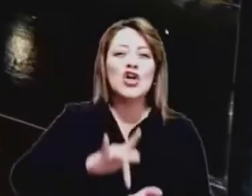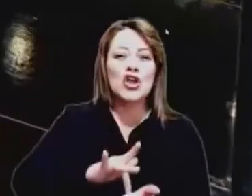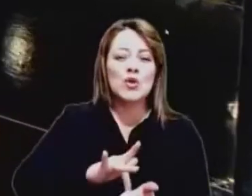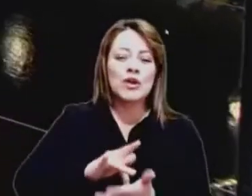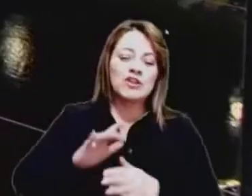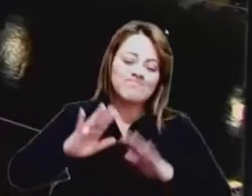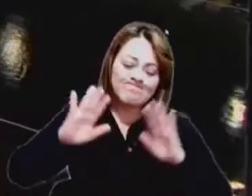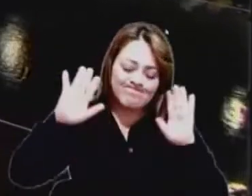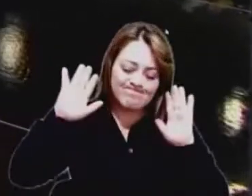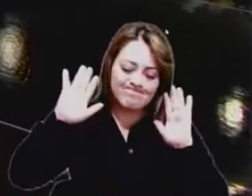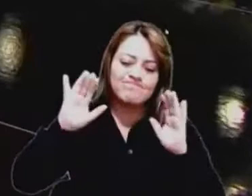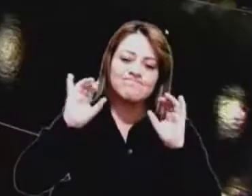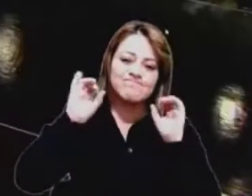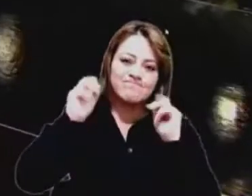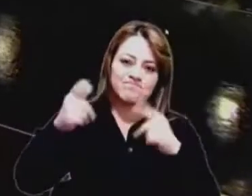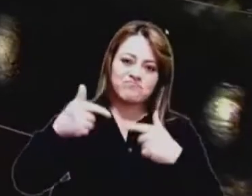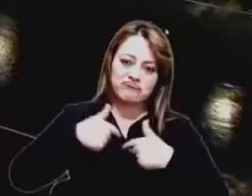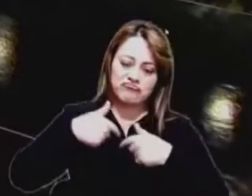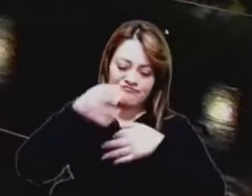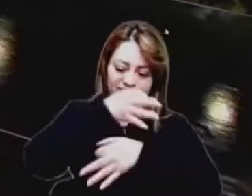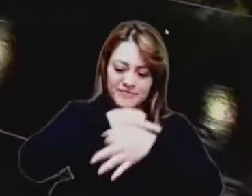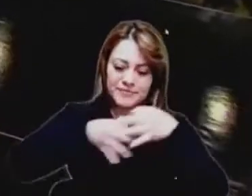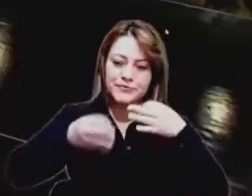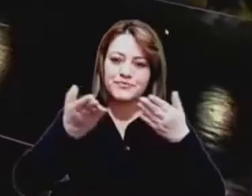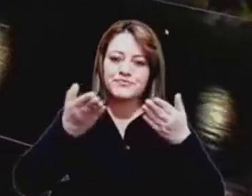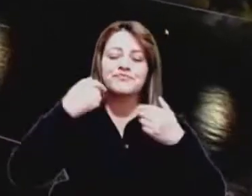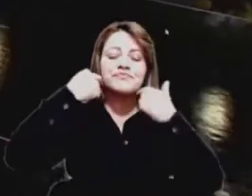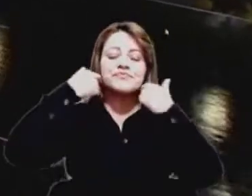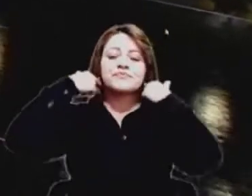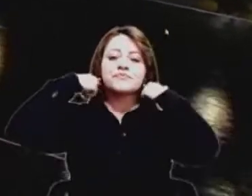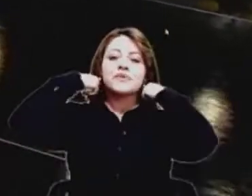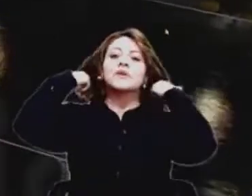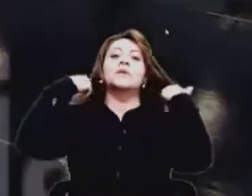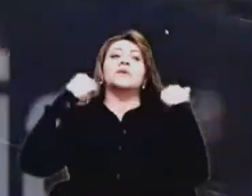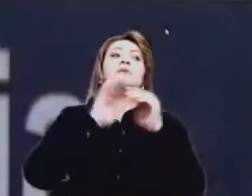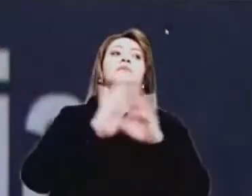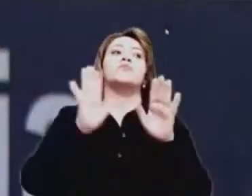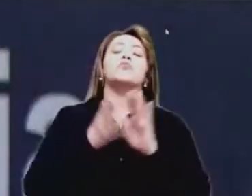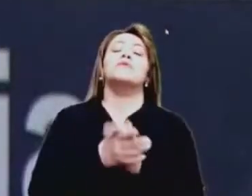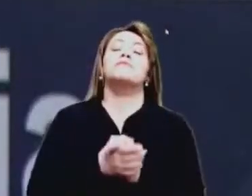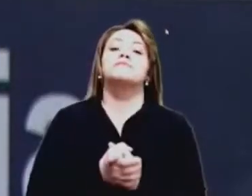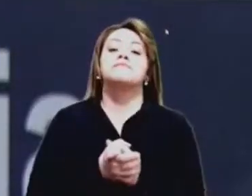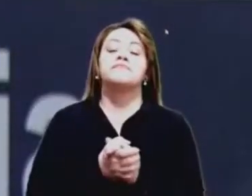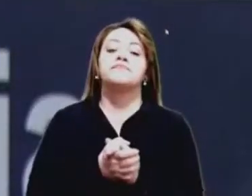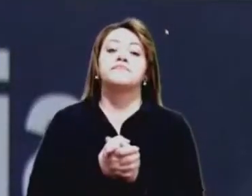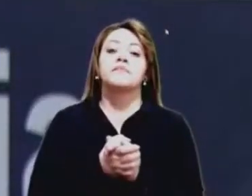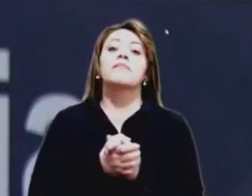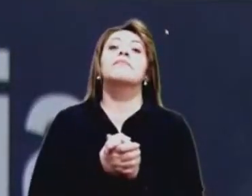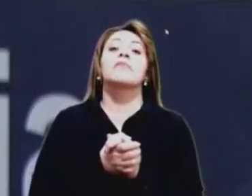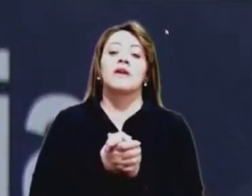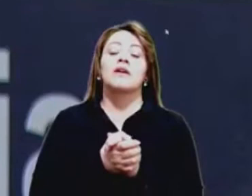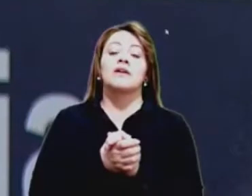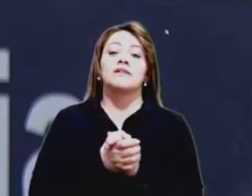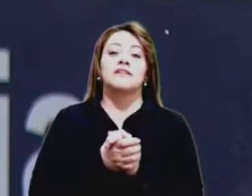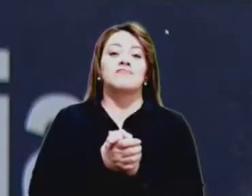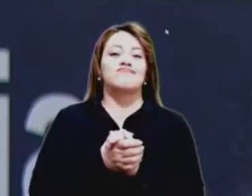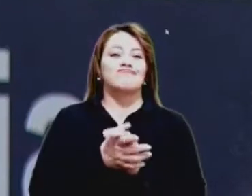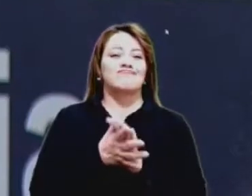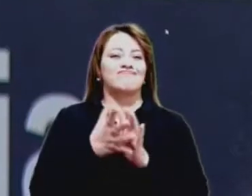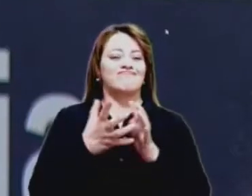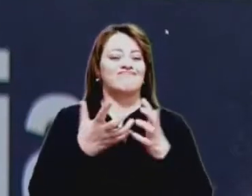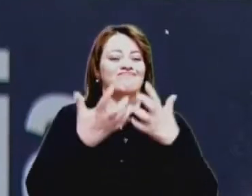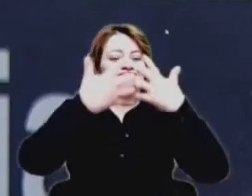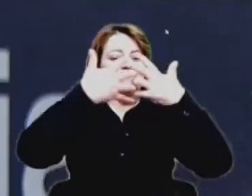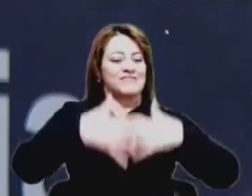estar aquí en frente de ustedes bueno y entrando en materia desde la agencia y puedo decir con